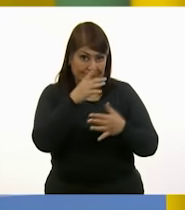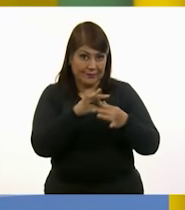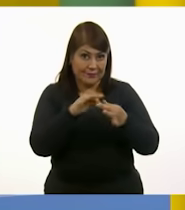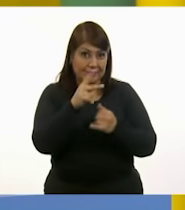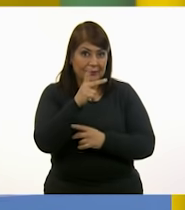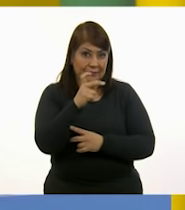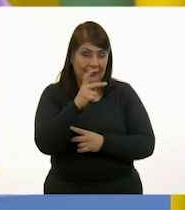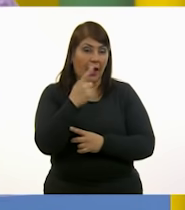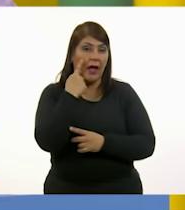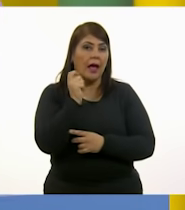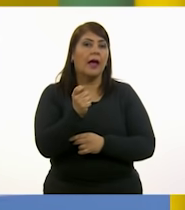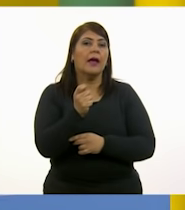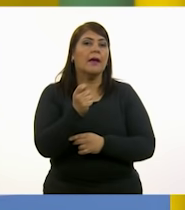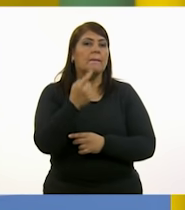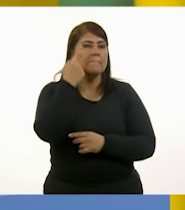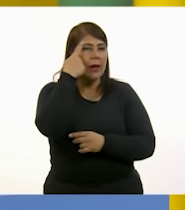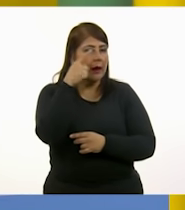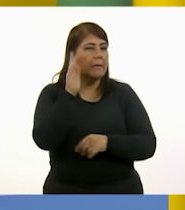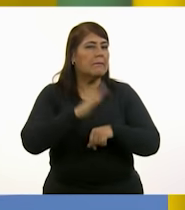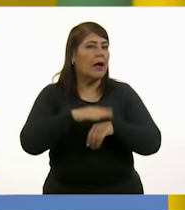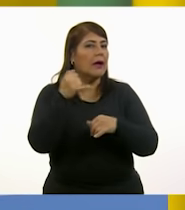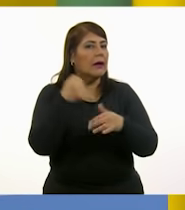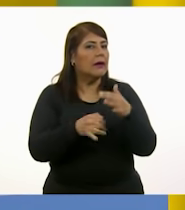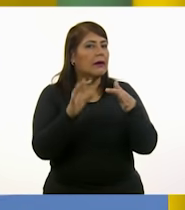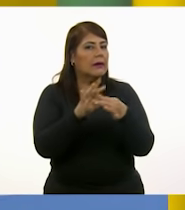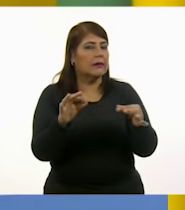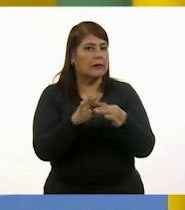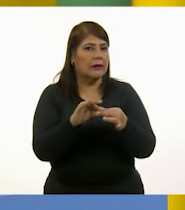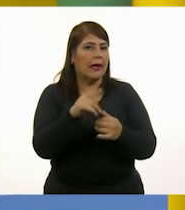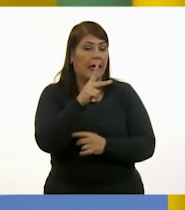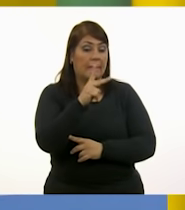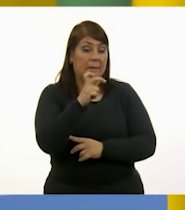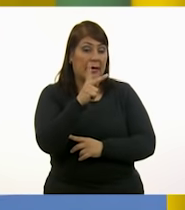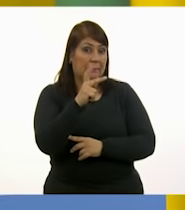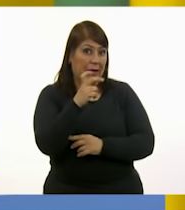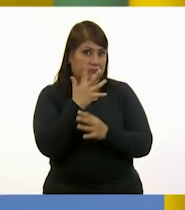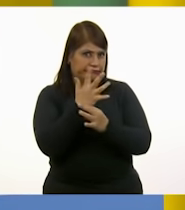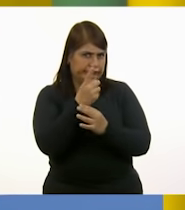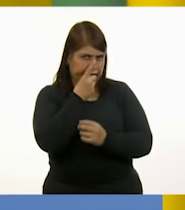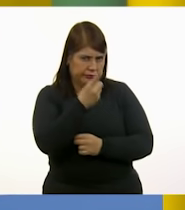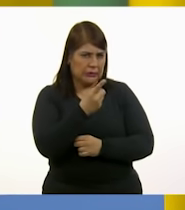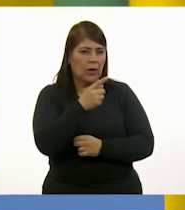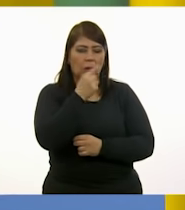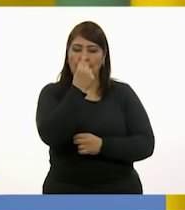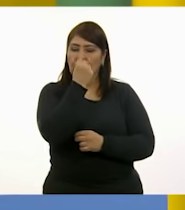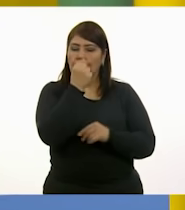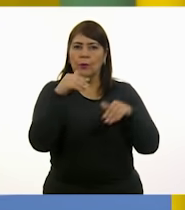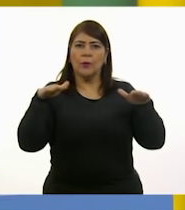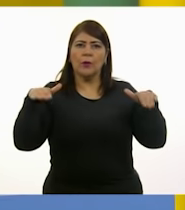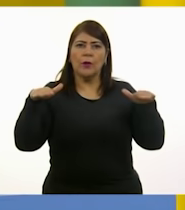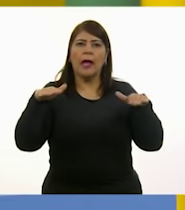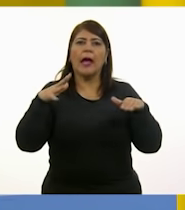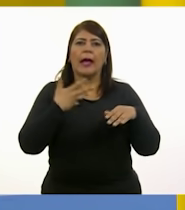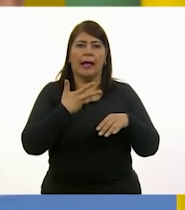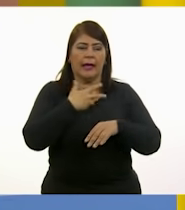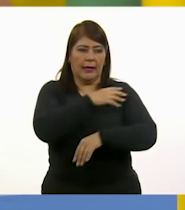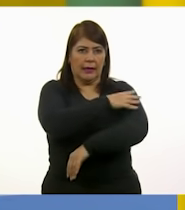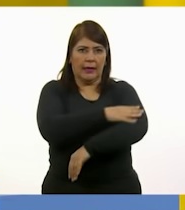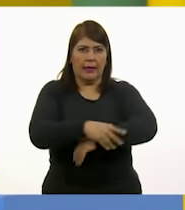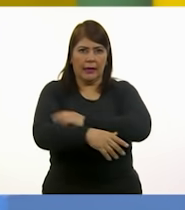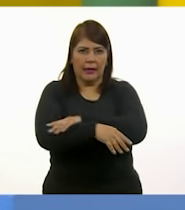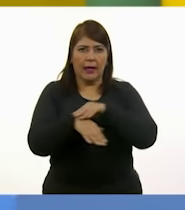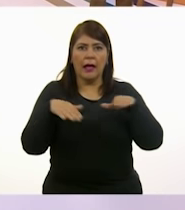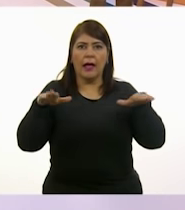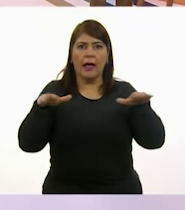para hacer una aclaración ¿Cuál, profe, Dani? Pepe comentó que el colibrí tenía alas y por lo tanto